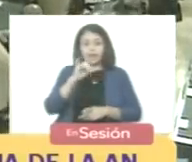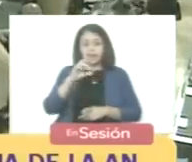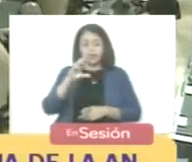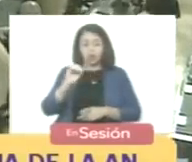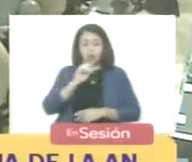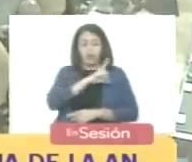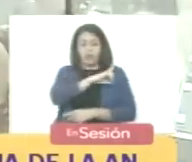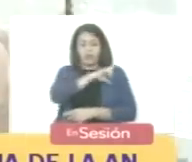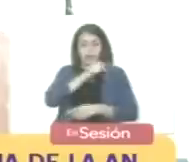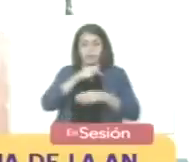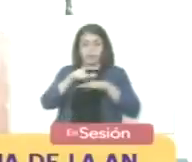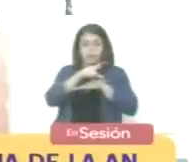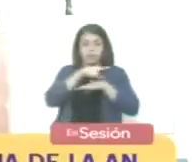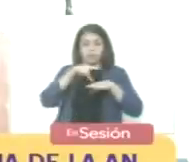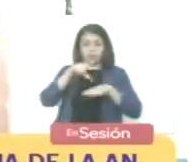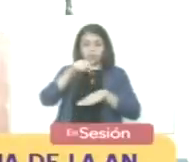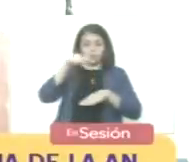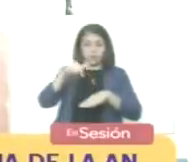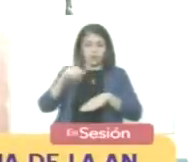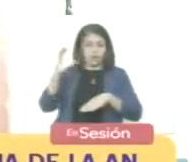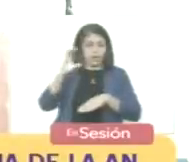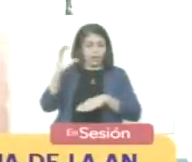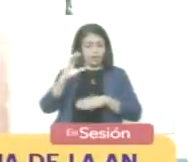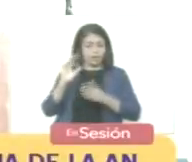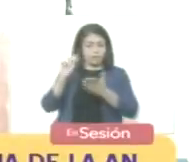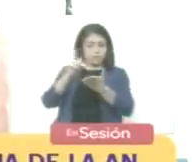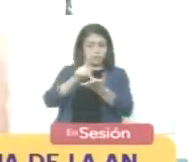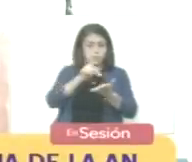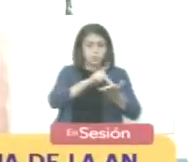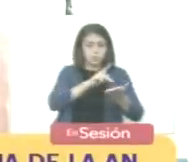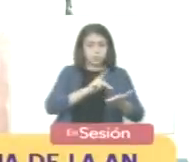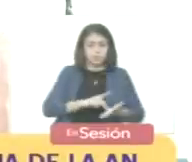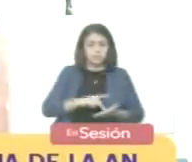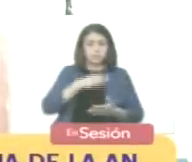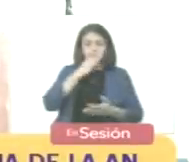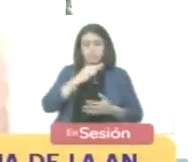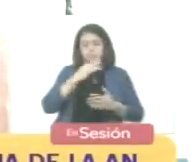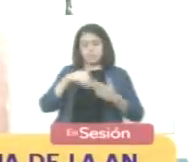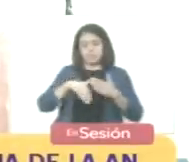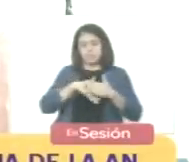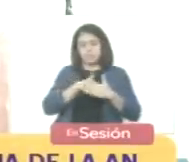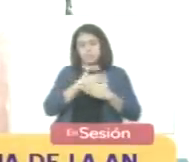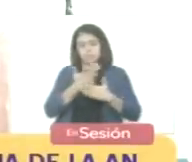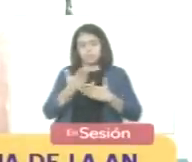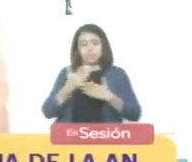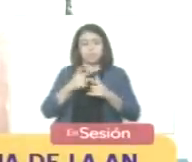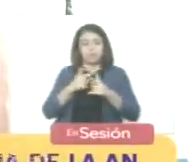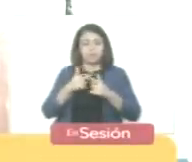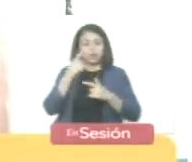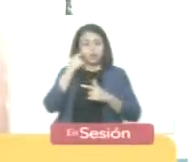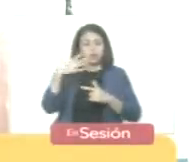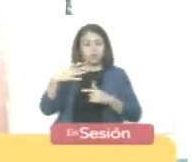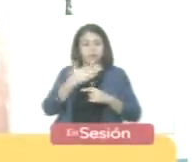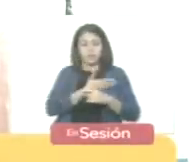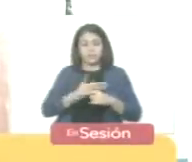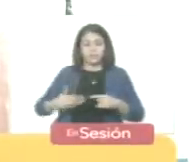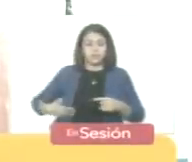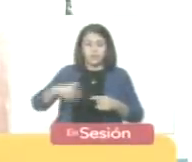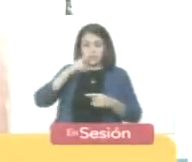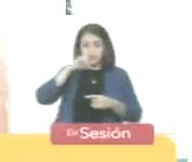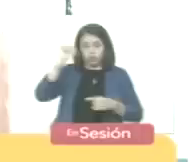gobierno del Distrito Capital. Y en mi presencia, muy tarde en la madrugada, como lo acostumbra el presidente Nicolás